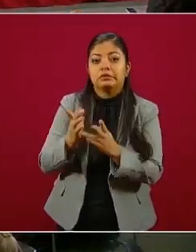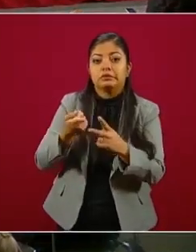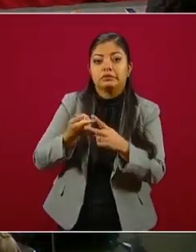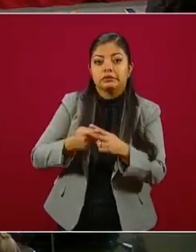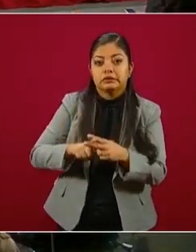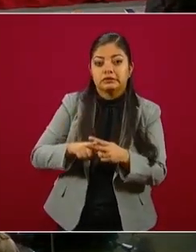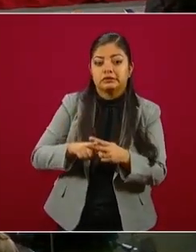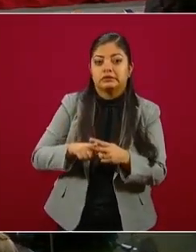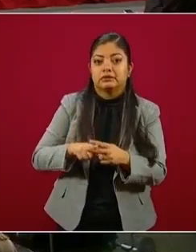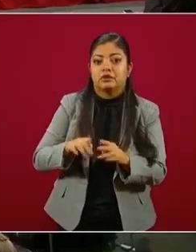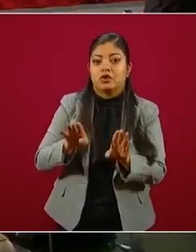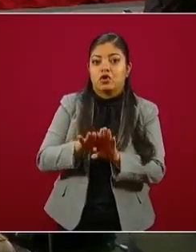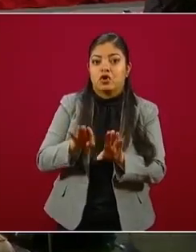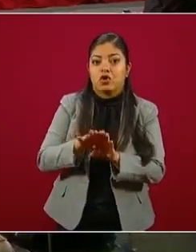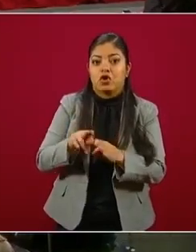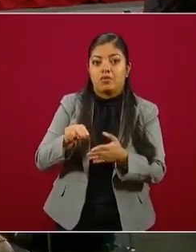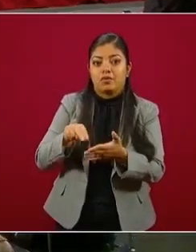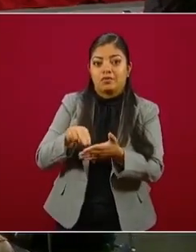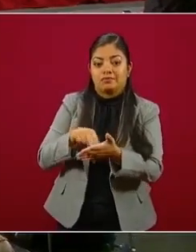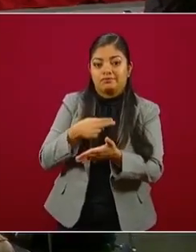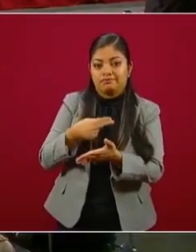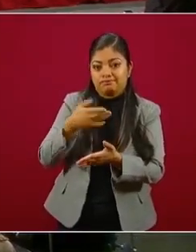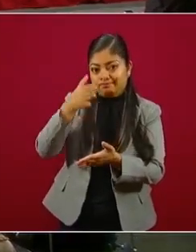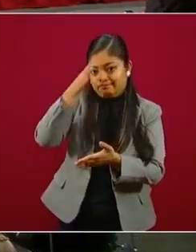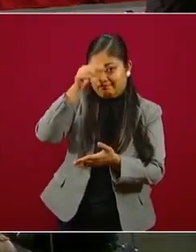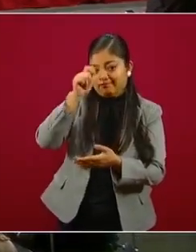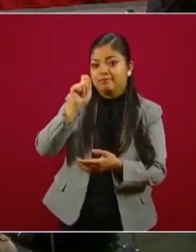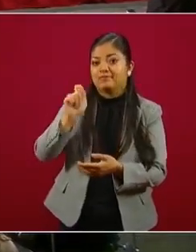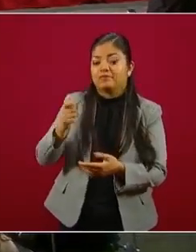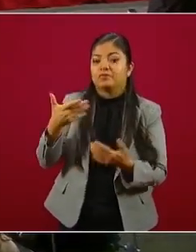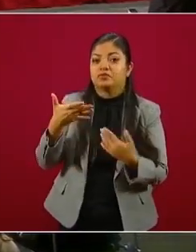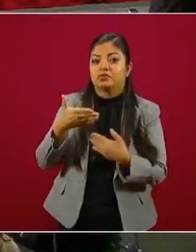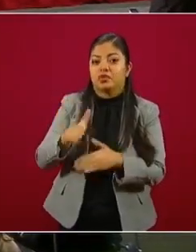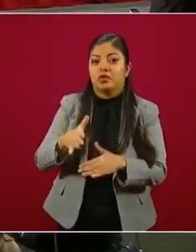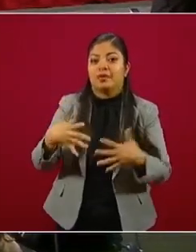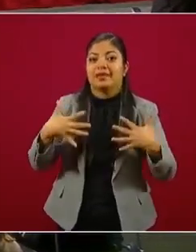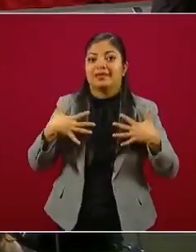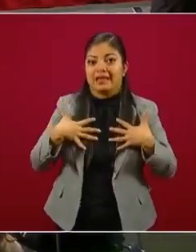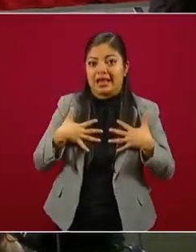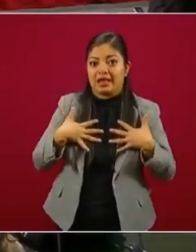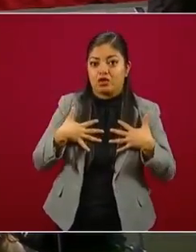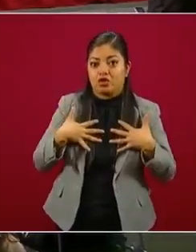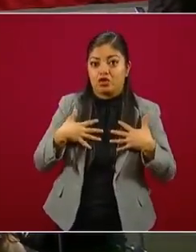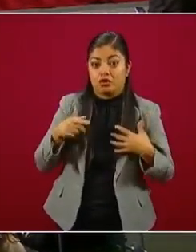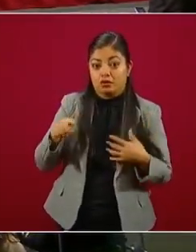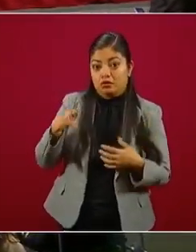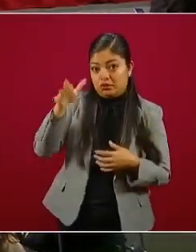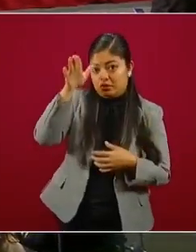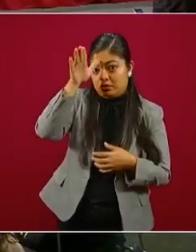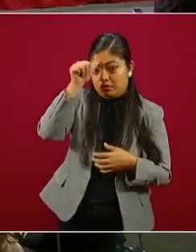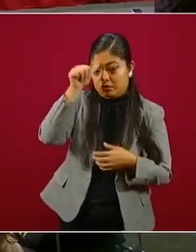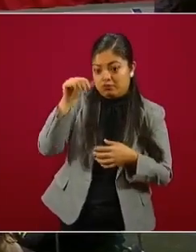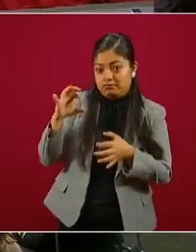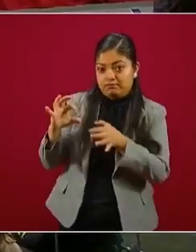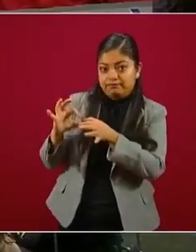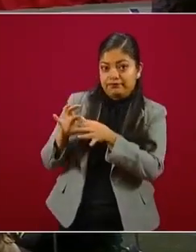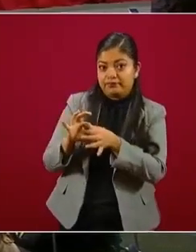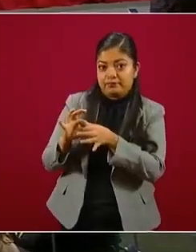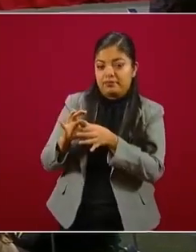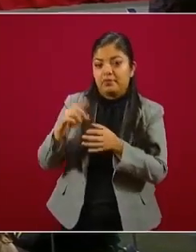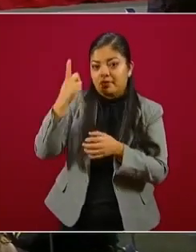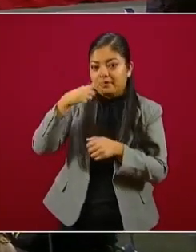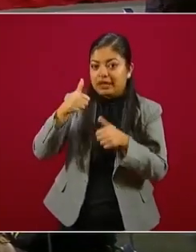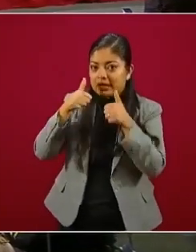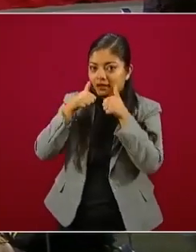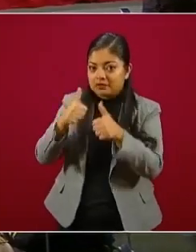firma, con el patronato Teletón, que va a fortalecer, desde luego, como ustedes saben, nuestra capacidad